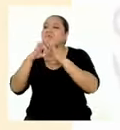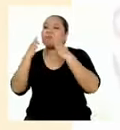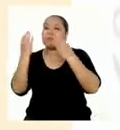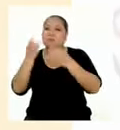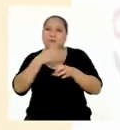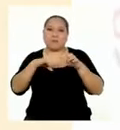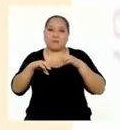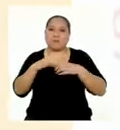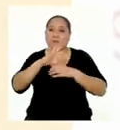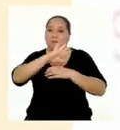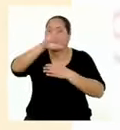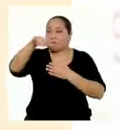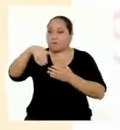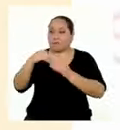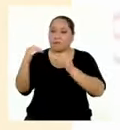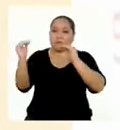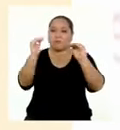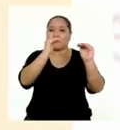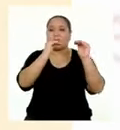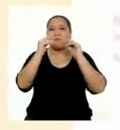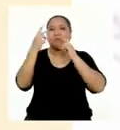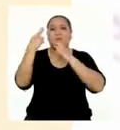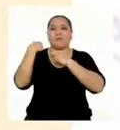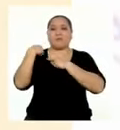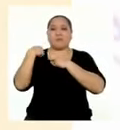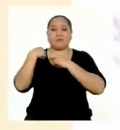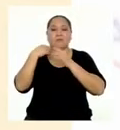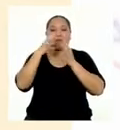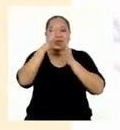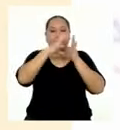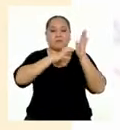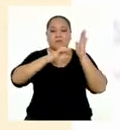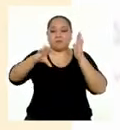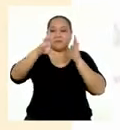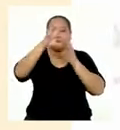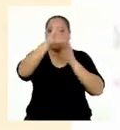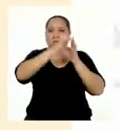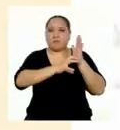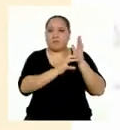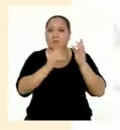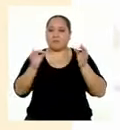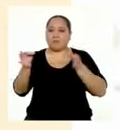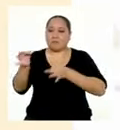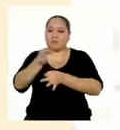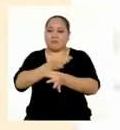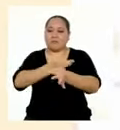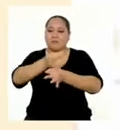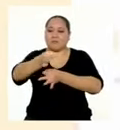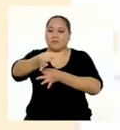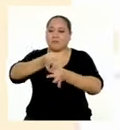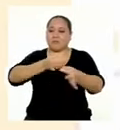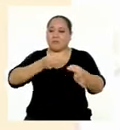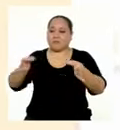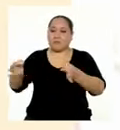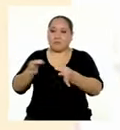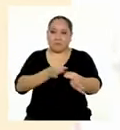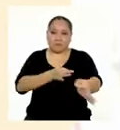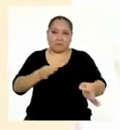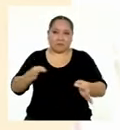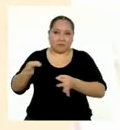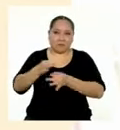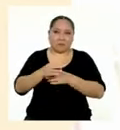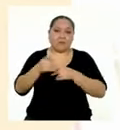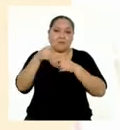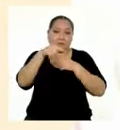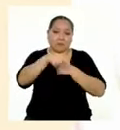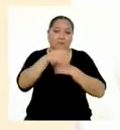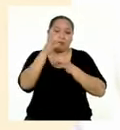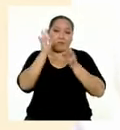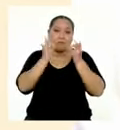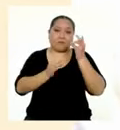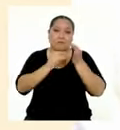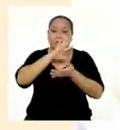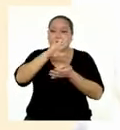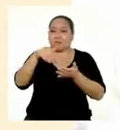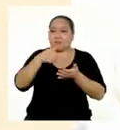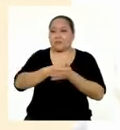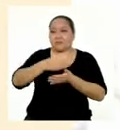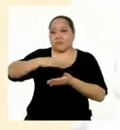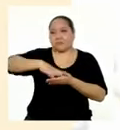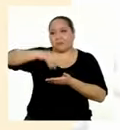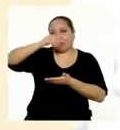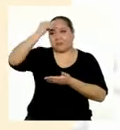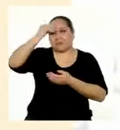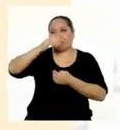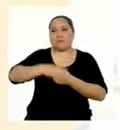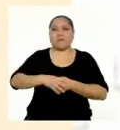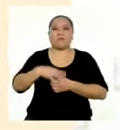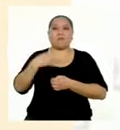mismas responsabilidades. Para distribuirlas podemos turnarnos. Así es más justo y todas y todos aprendemos. Siempre